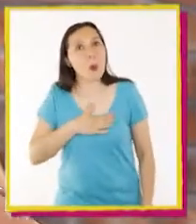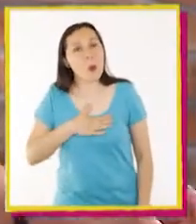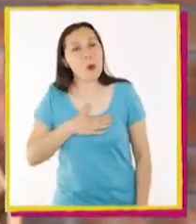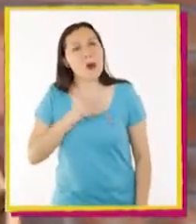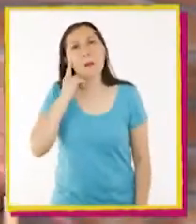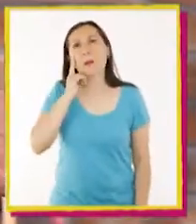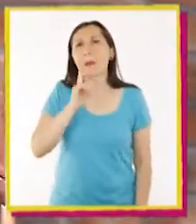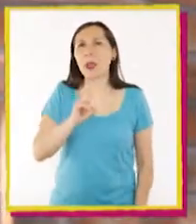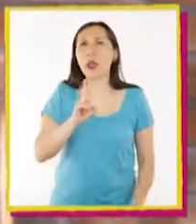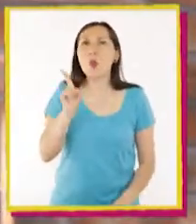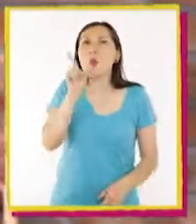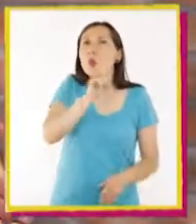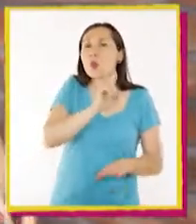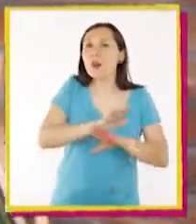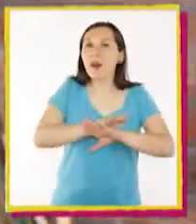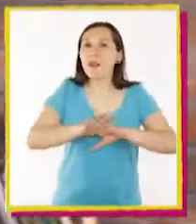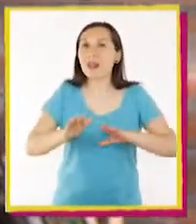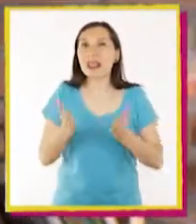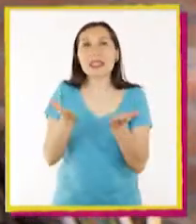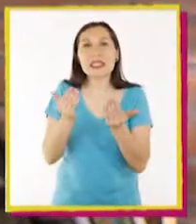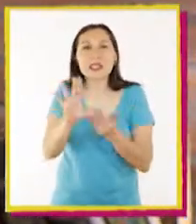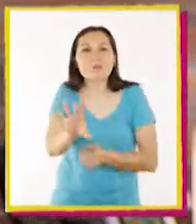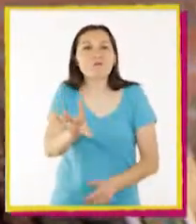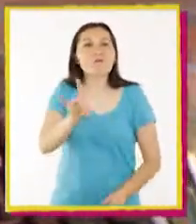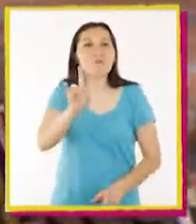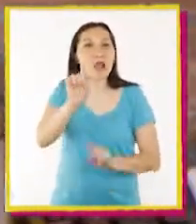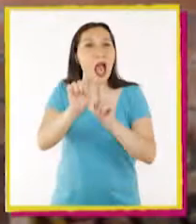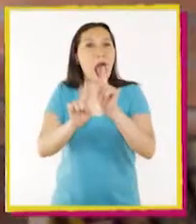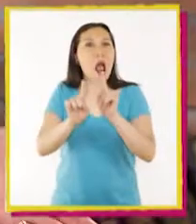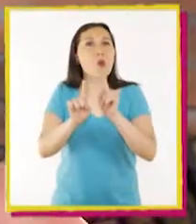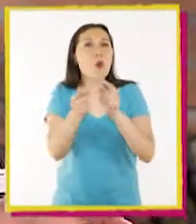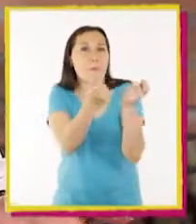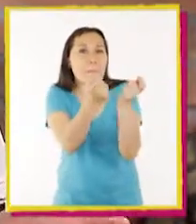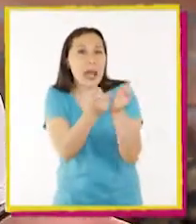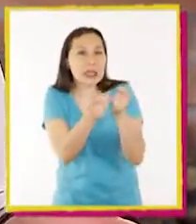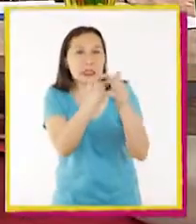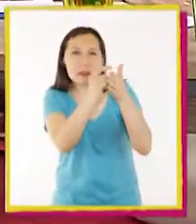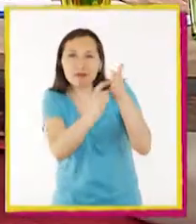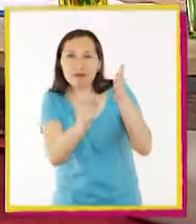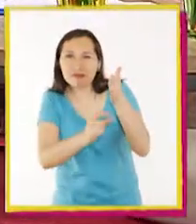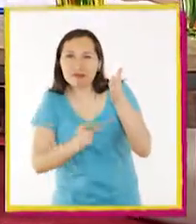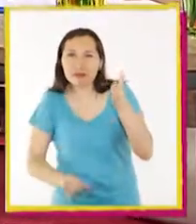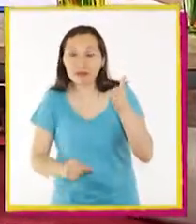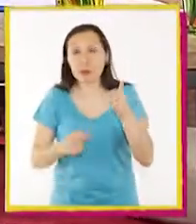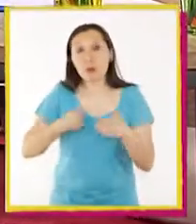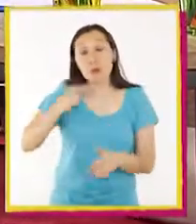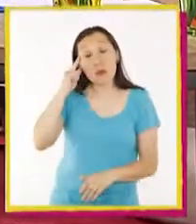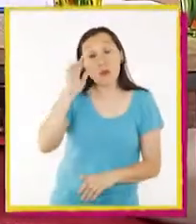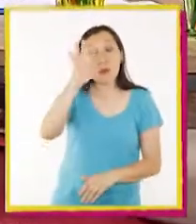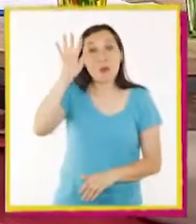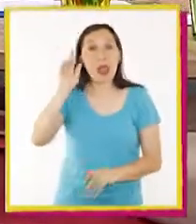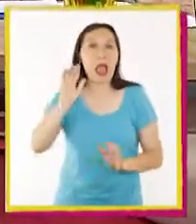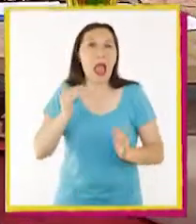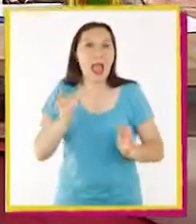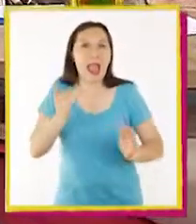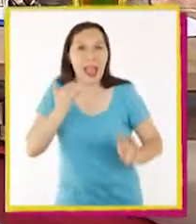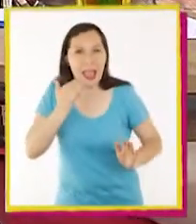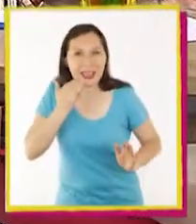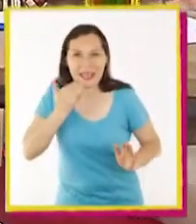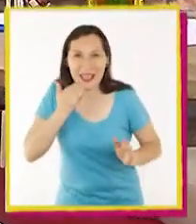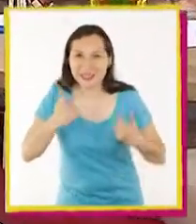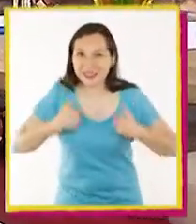gustó. Pero para terminarlo, necesito encontrar algunas rimas. Me imagino y estoy